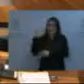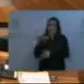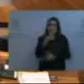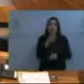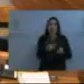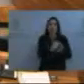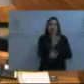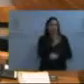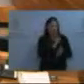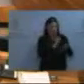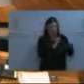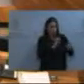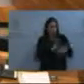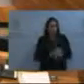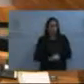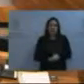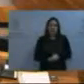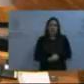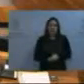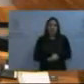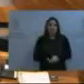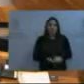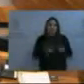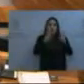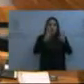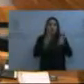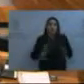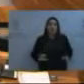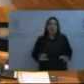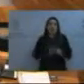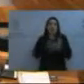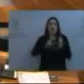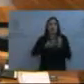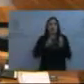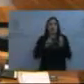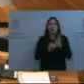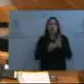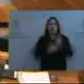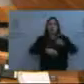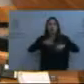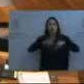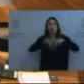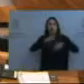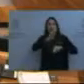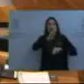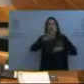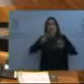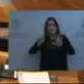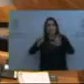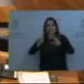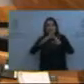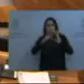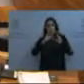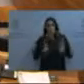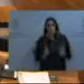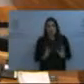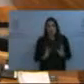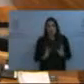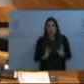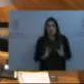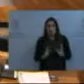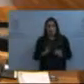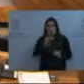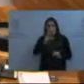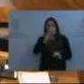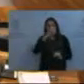días, señoría. Sobre el proyecto de construcción de 36 viviendas en